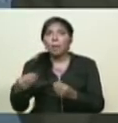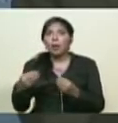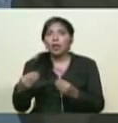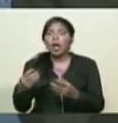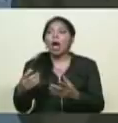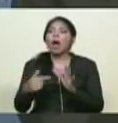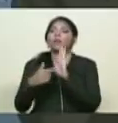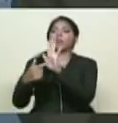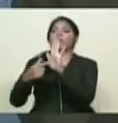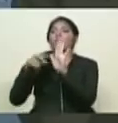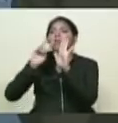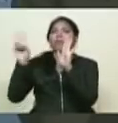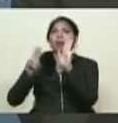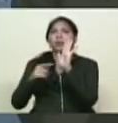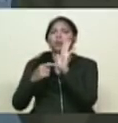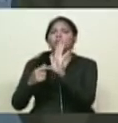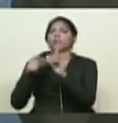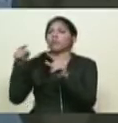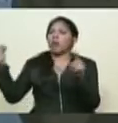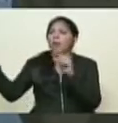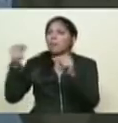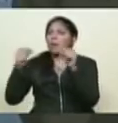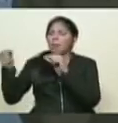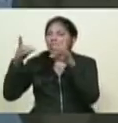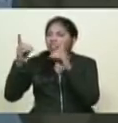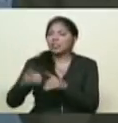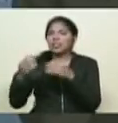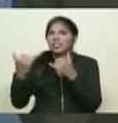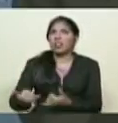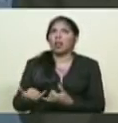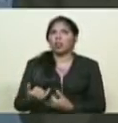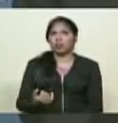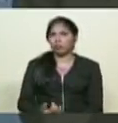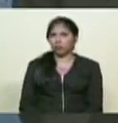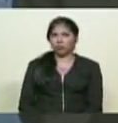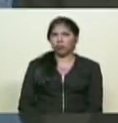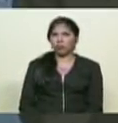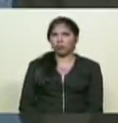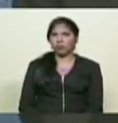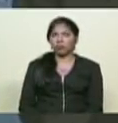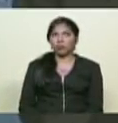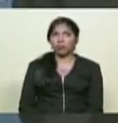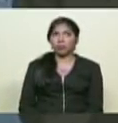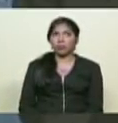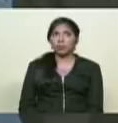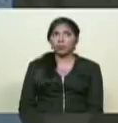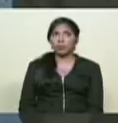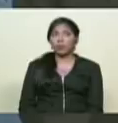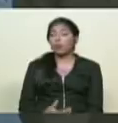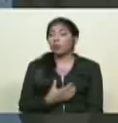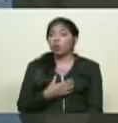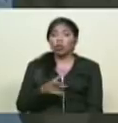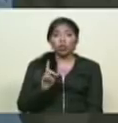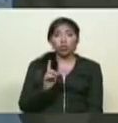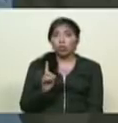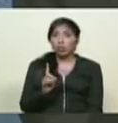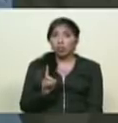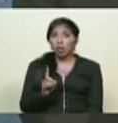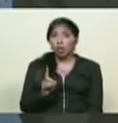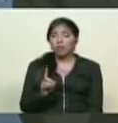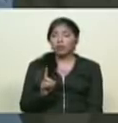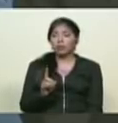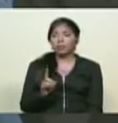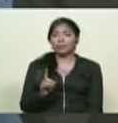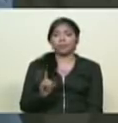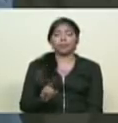con nuestro país e instancias multilaterales que no deben ser empleadas para tal fin en